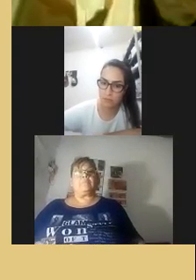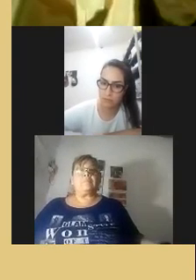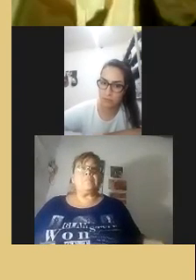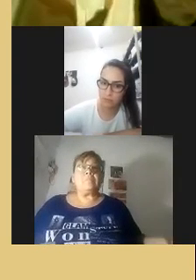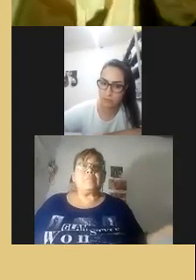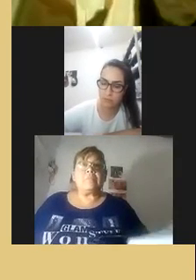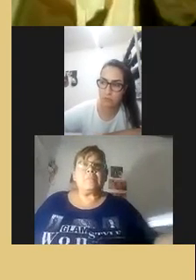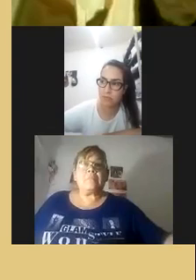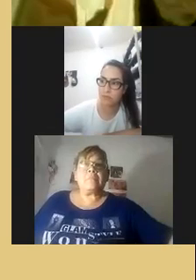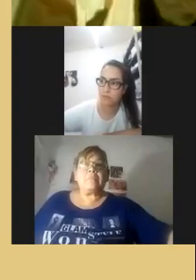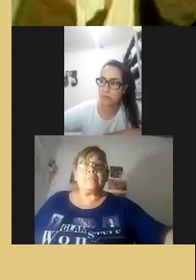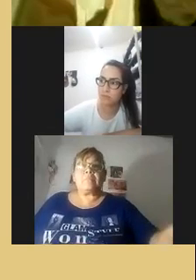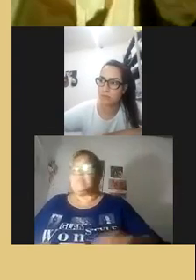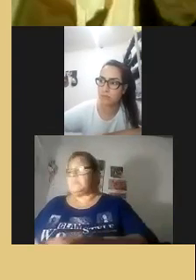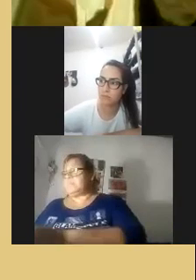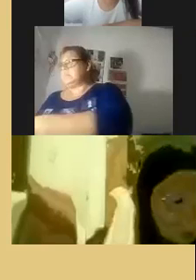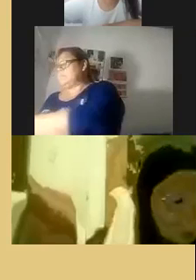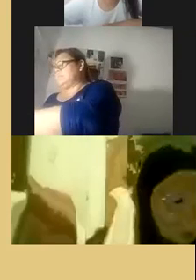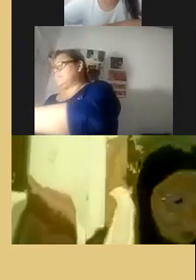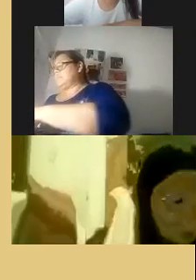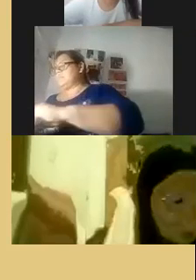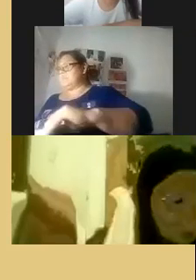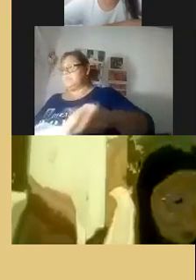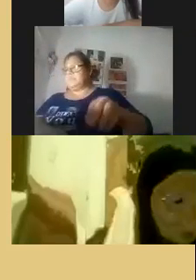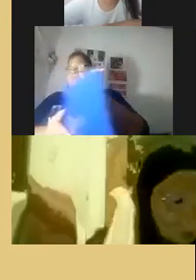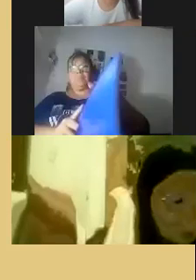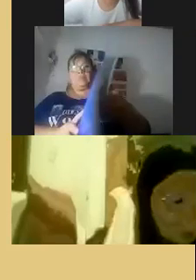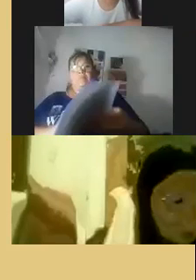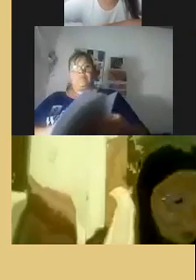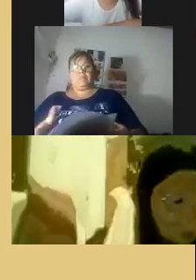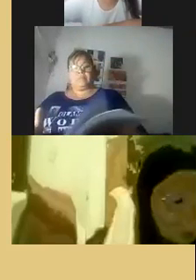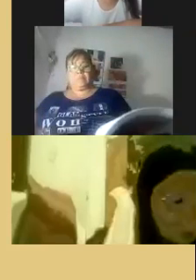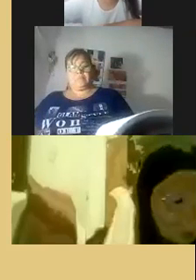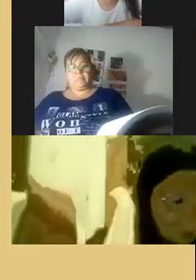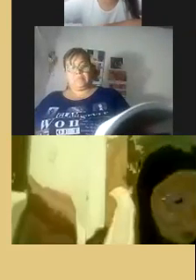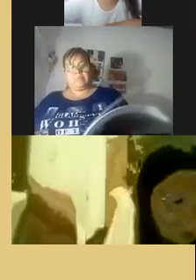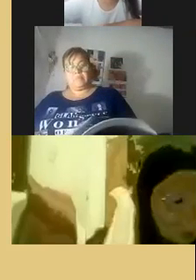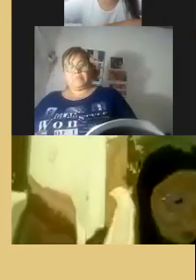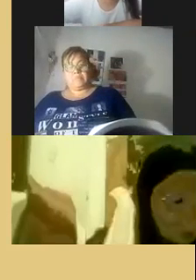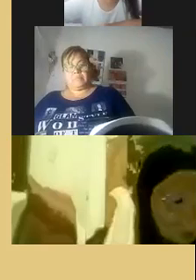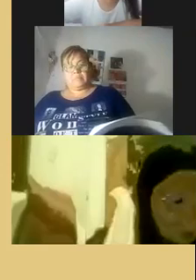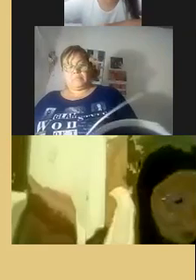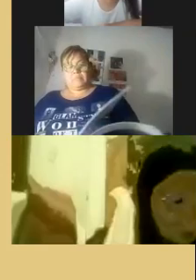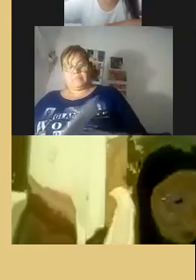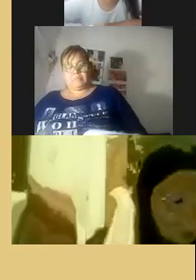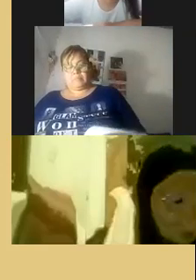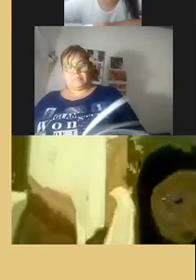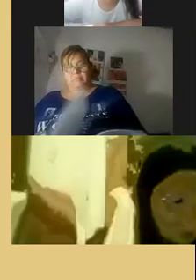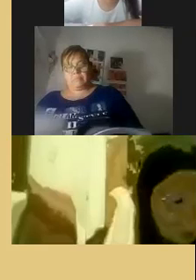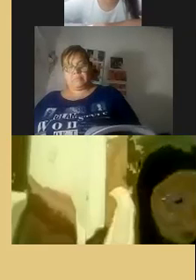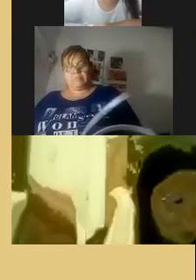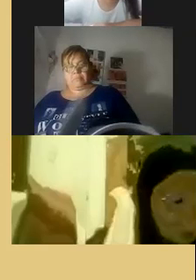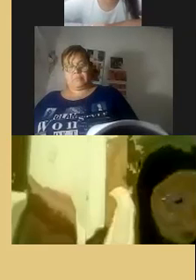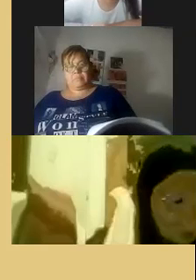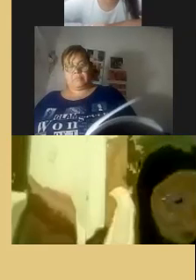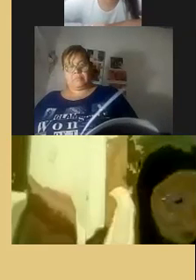torácica, la pelvis, y dentro de esas cavidades se alojan los tejidos nobles. En el